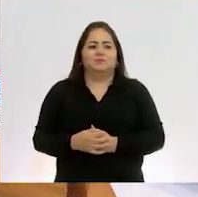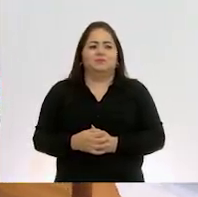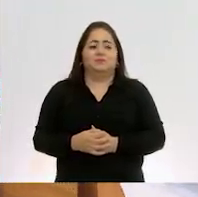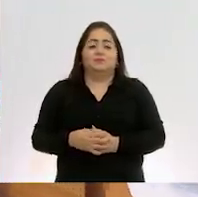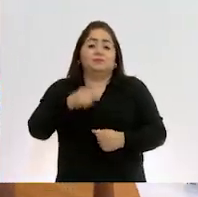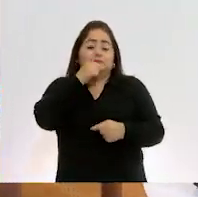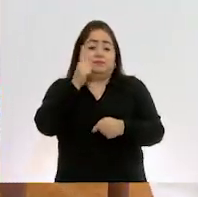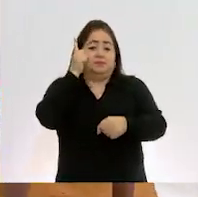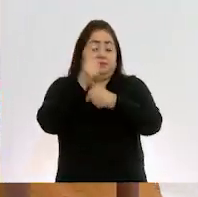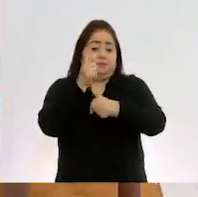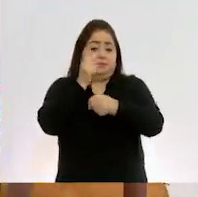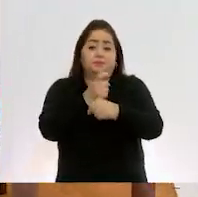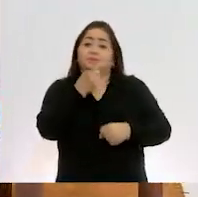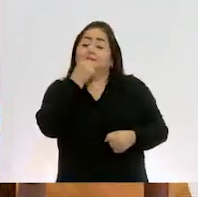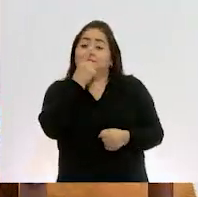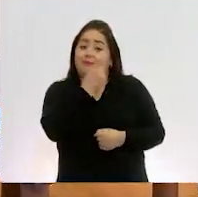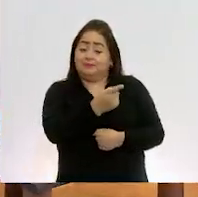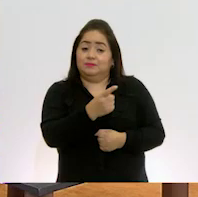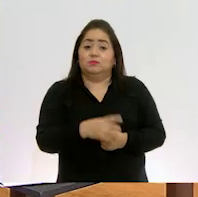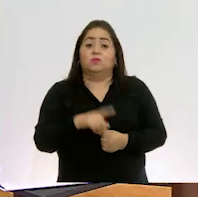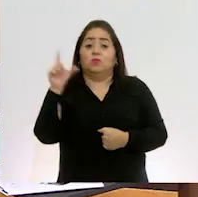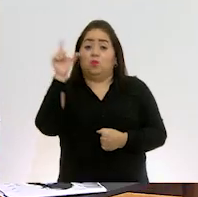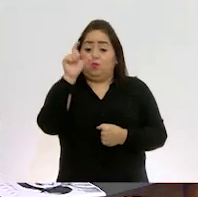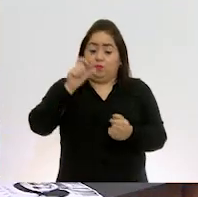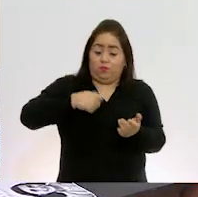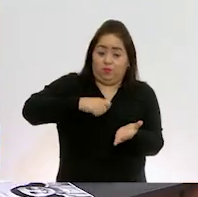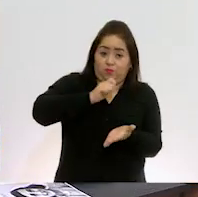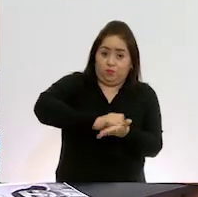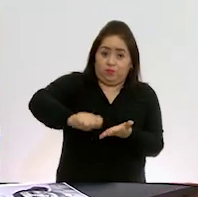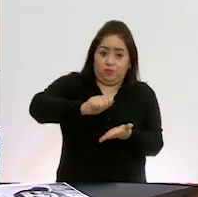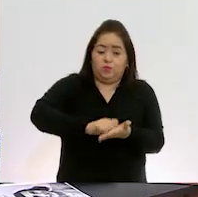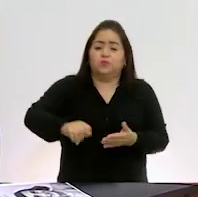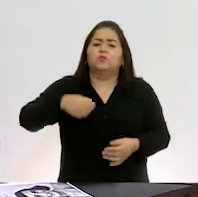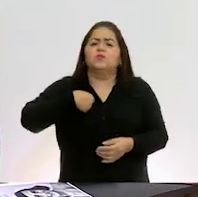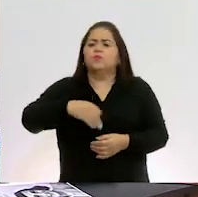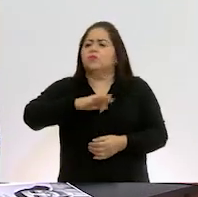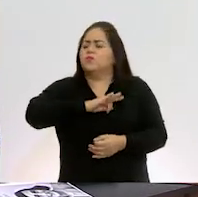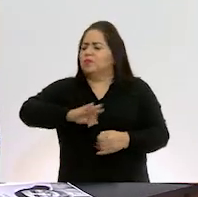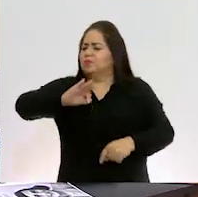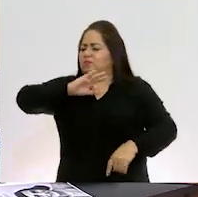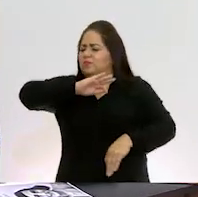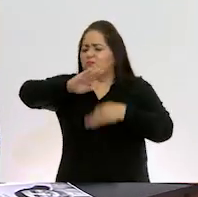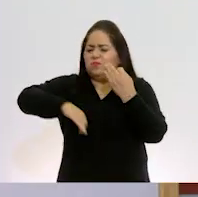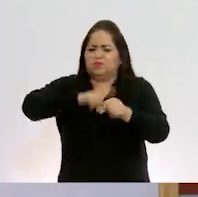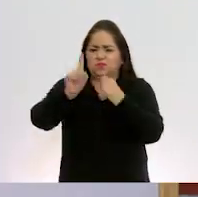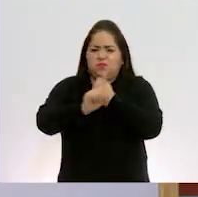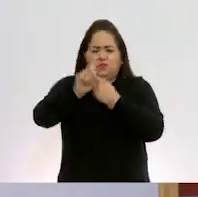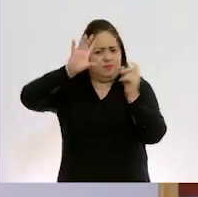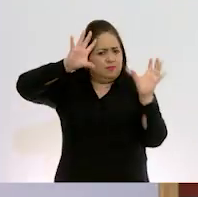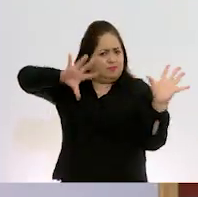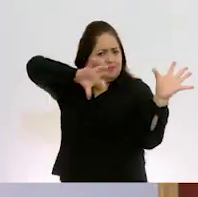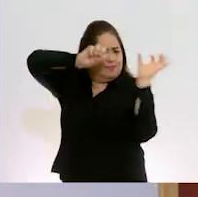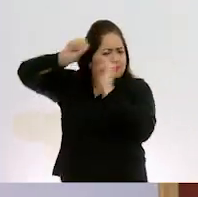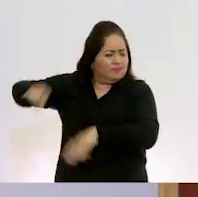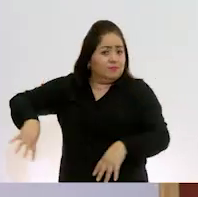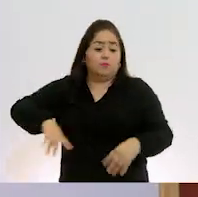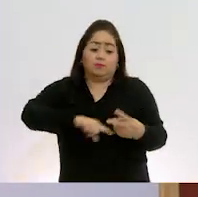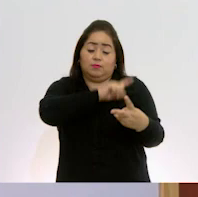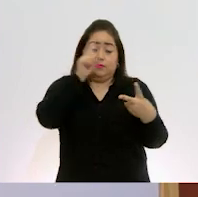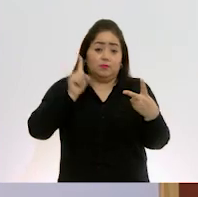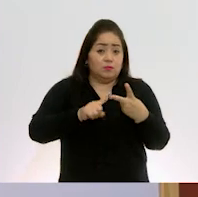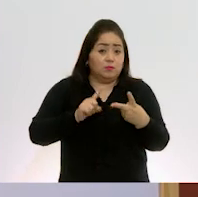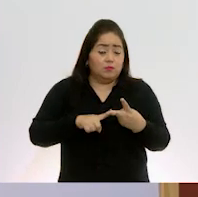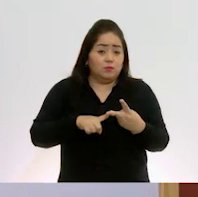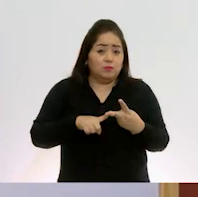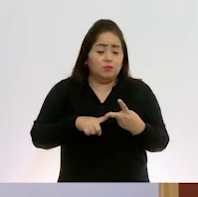La primera nos dice así: cuando escribo, puedo deshacerme de todos mis problemas. Y la segunda